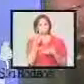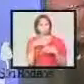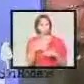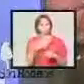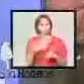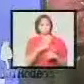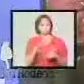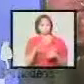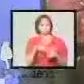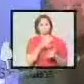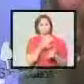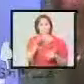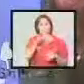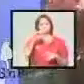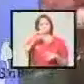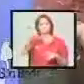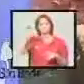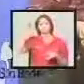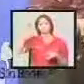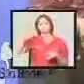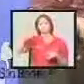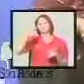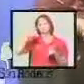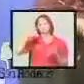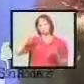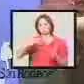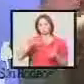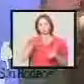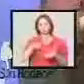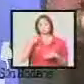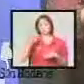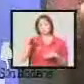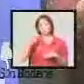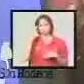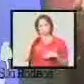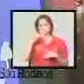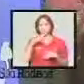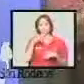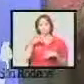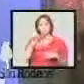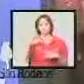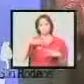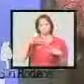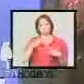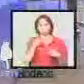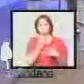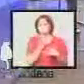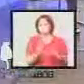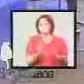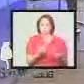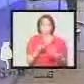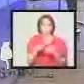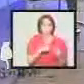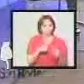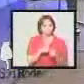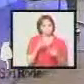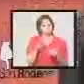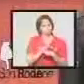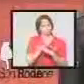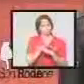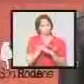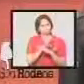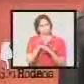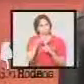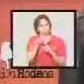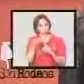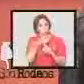Y don Juan Carlos se ríe, pero yo sé que el costarricense me puede comprender porque lo vivimos. No estoy diciendo específicamente que sea el caso del Banco